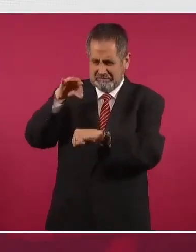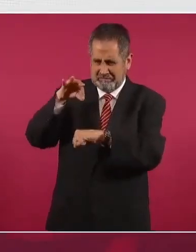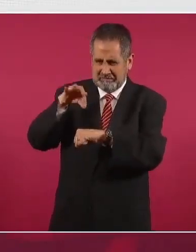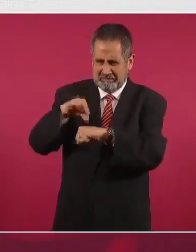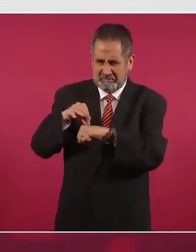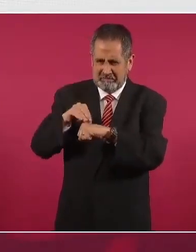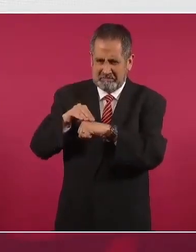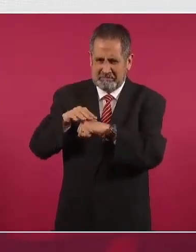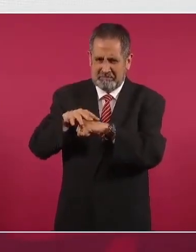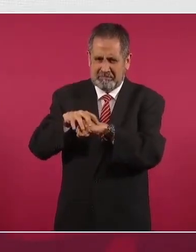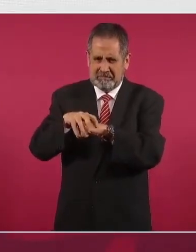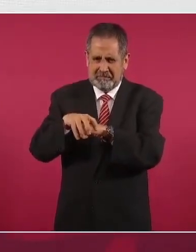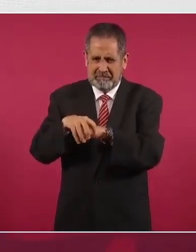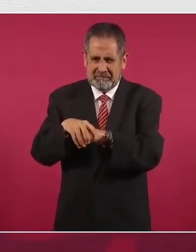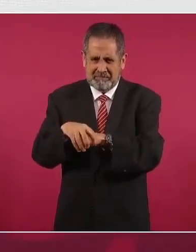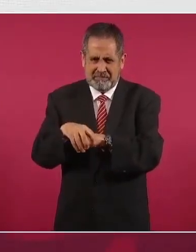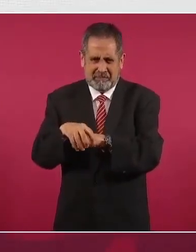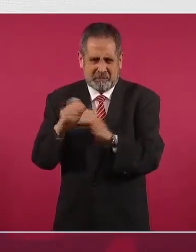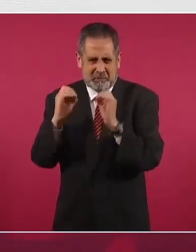oscurecer?